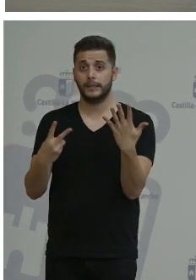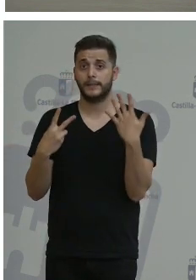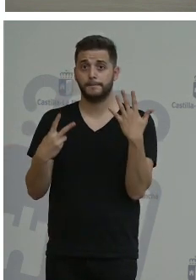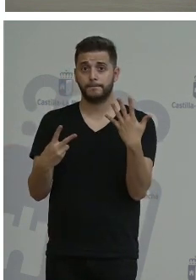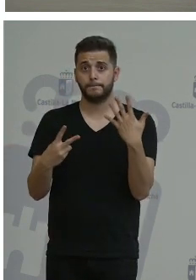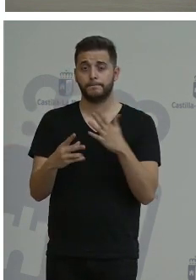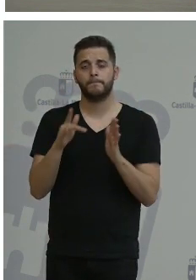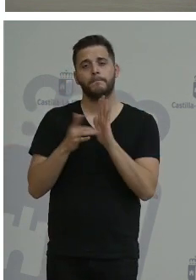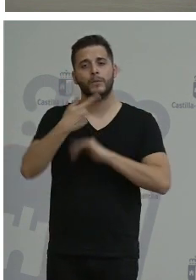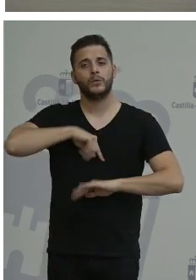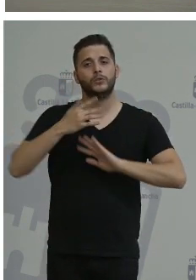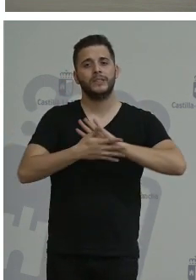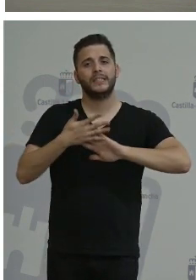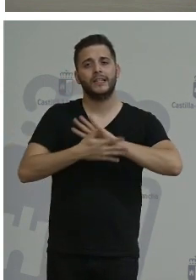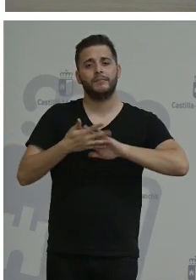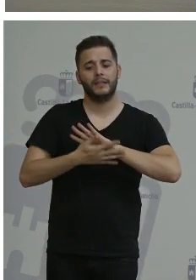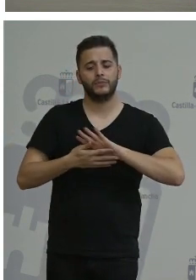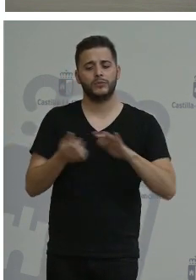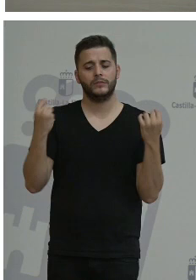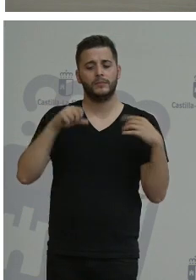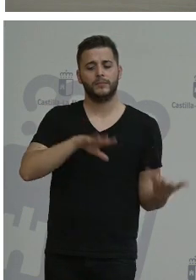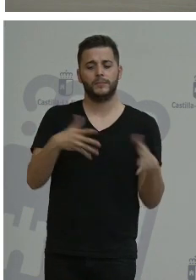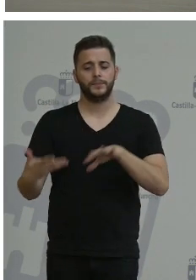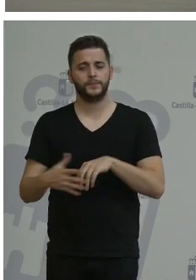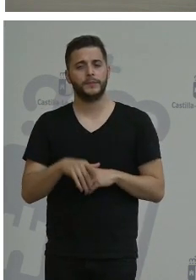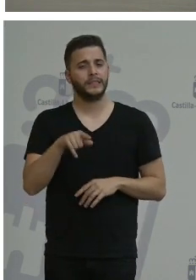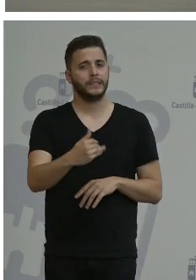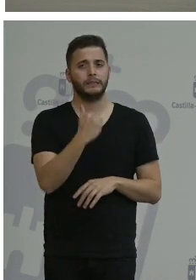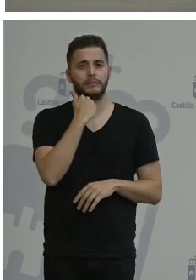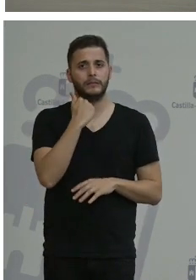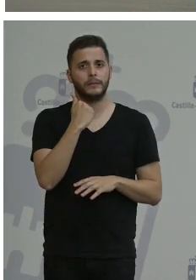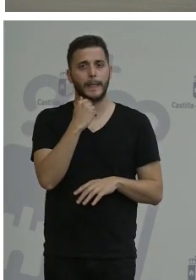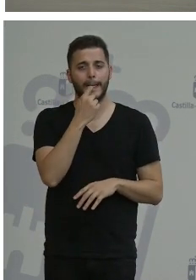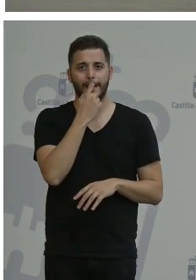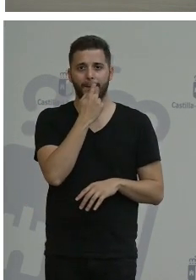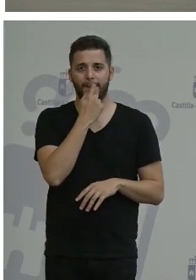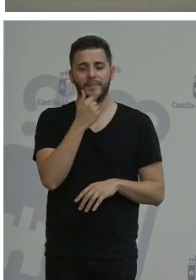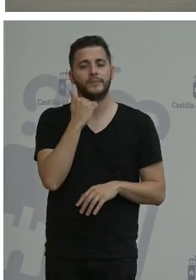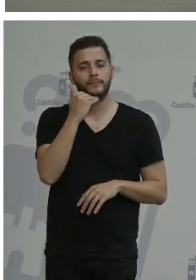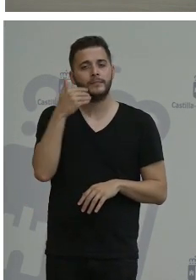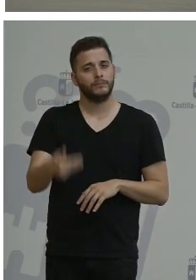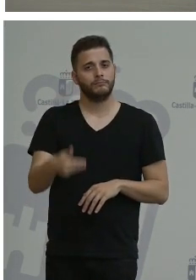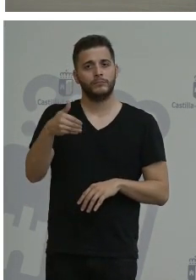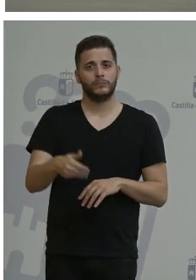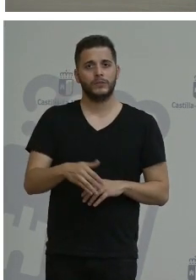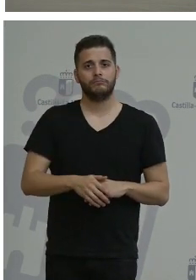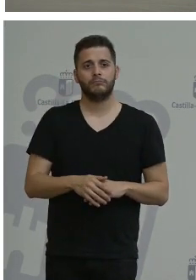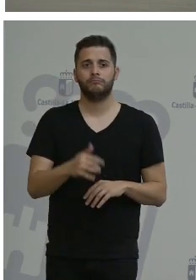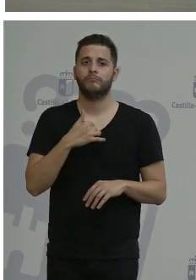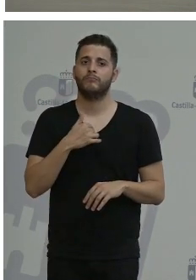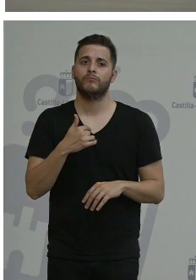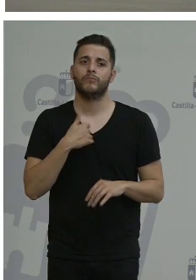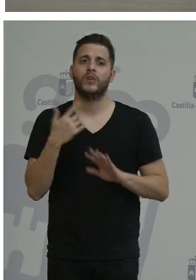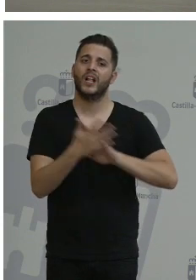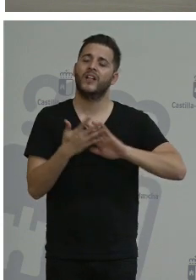hablamos sobre las pruebas prácticas. Este es otro elemento importante y casi voy a hablar de las